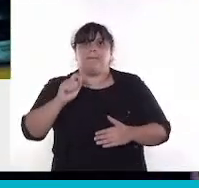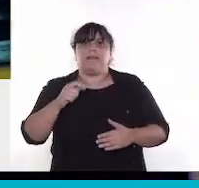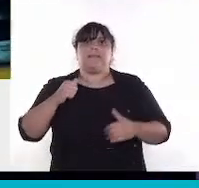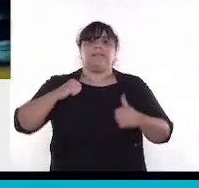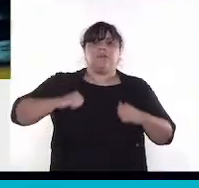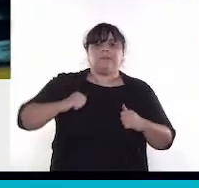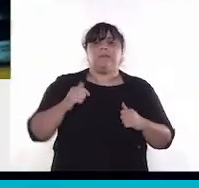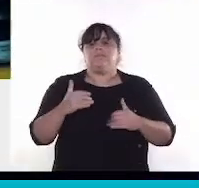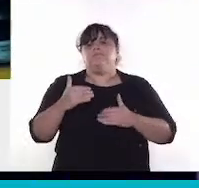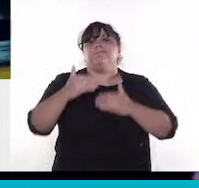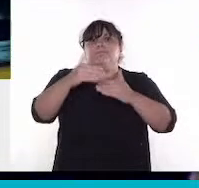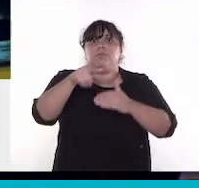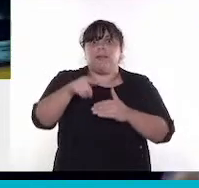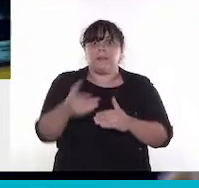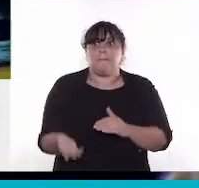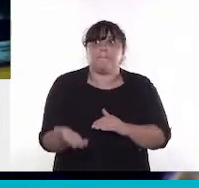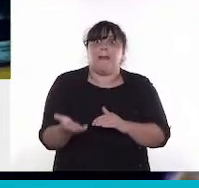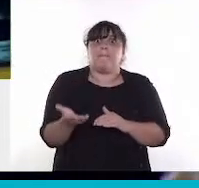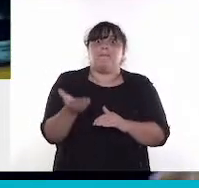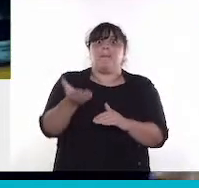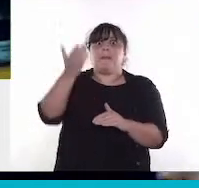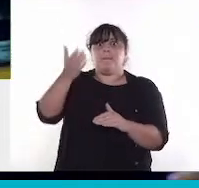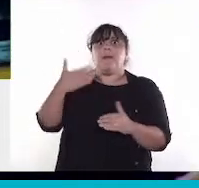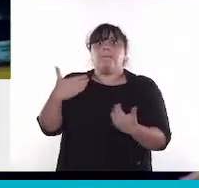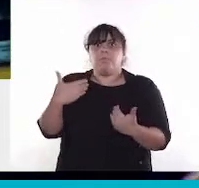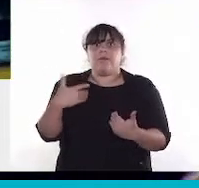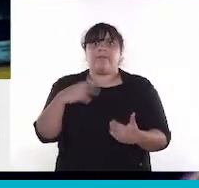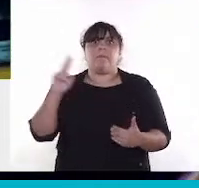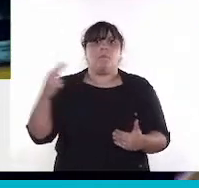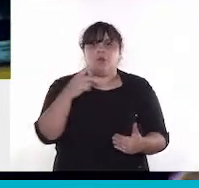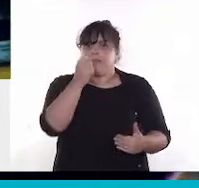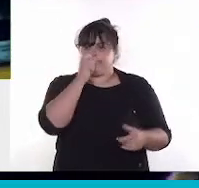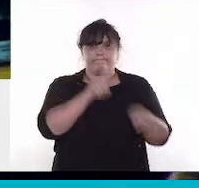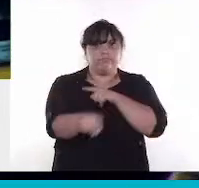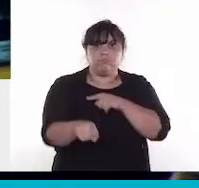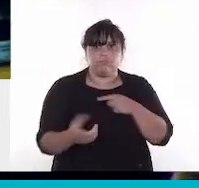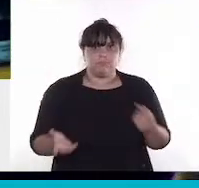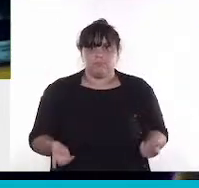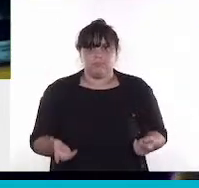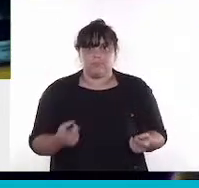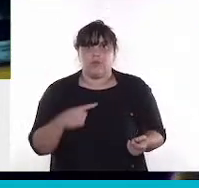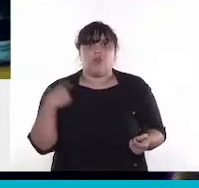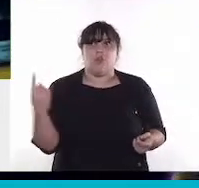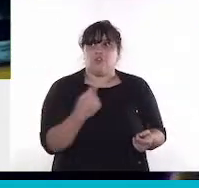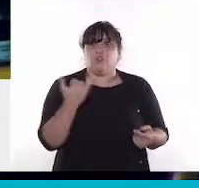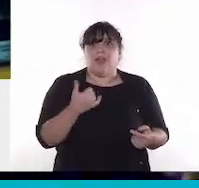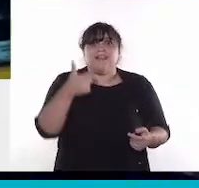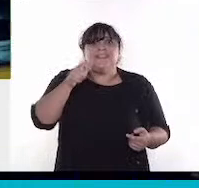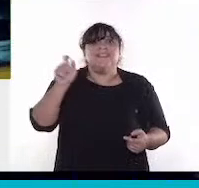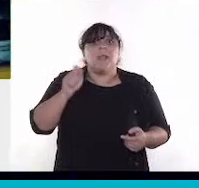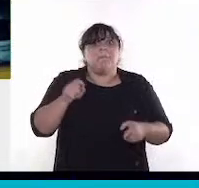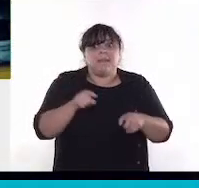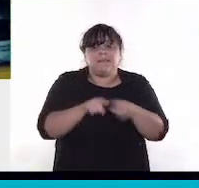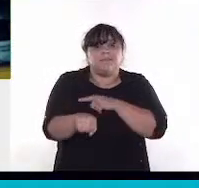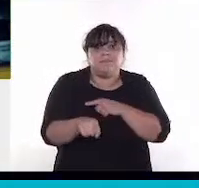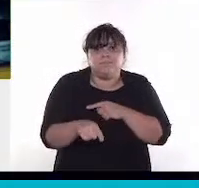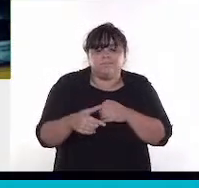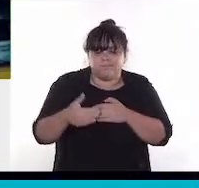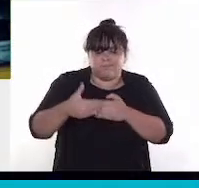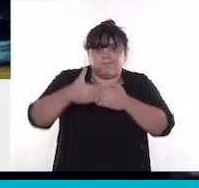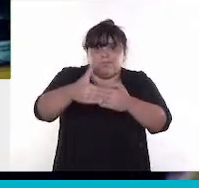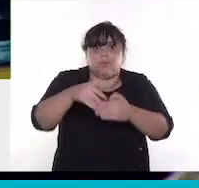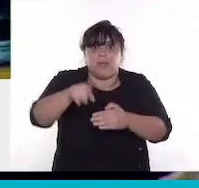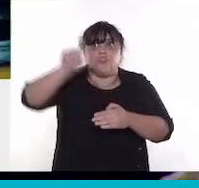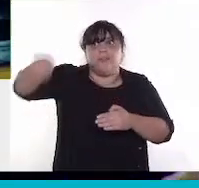este porcentaje se eleva al 26%. Nosotros tuvimos hasta 6 meses de atraso. ¿A dónde nos lleva, no?